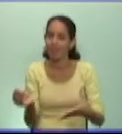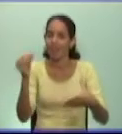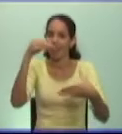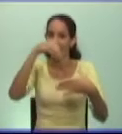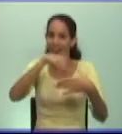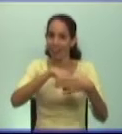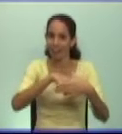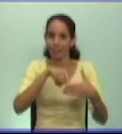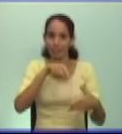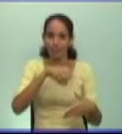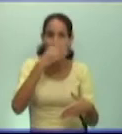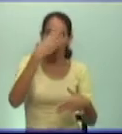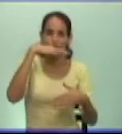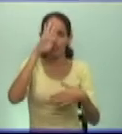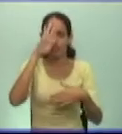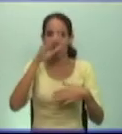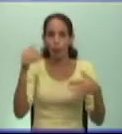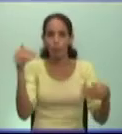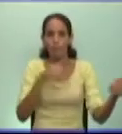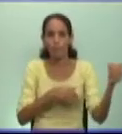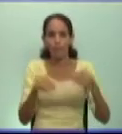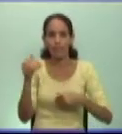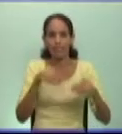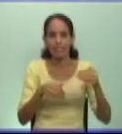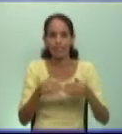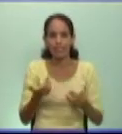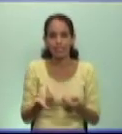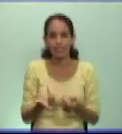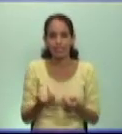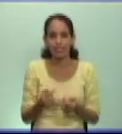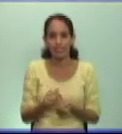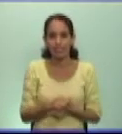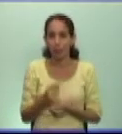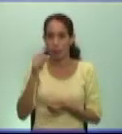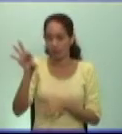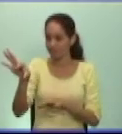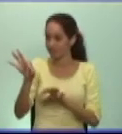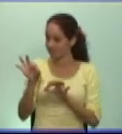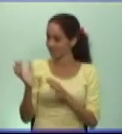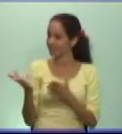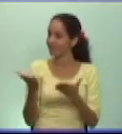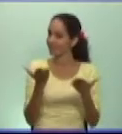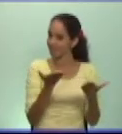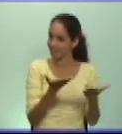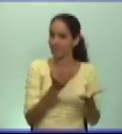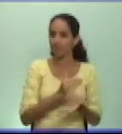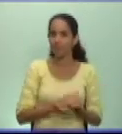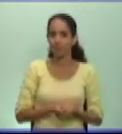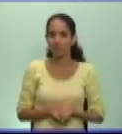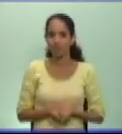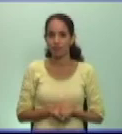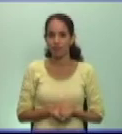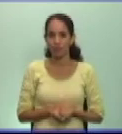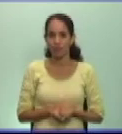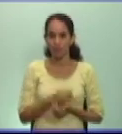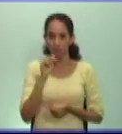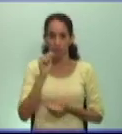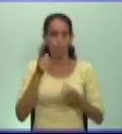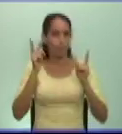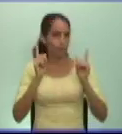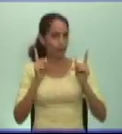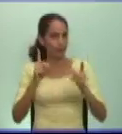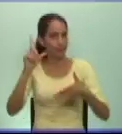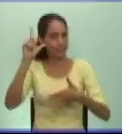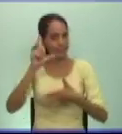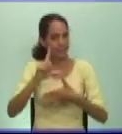en esta cumbre como un invitado. Por lo tanto, estamos hablando de un cierre de ello, pero ¿cuál es la política norteamericana? Empezamos